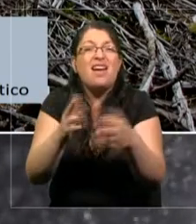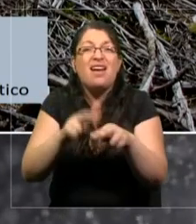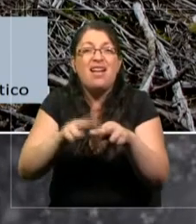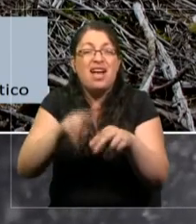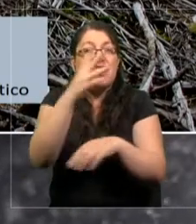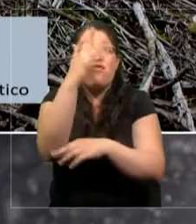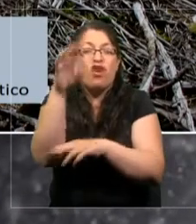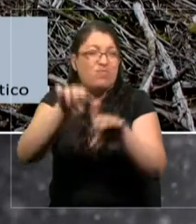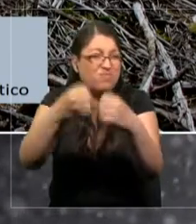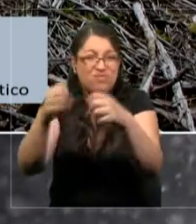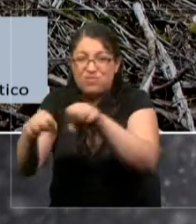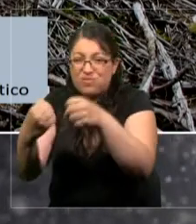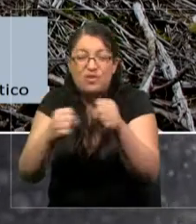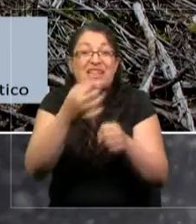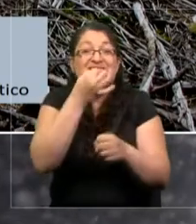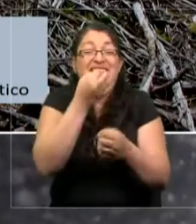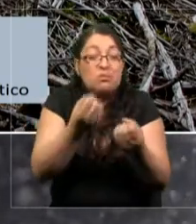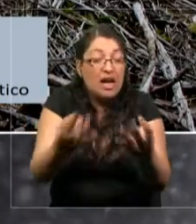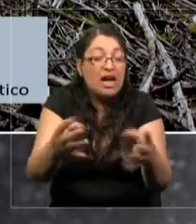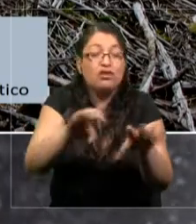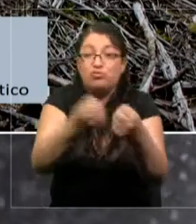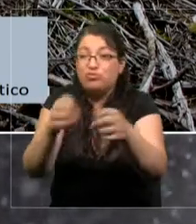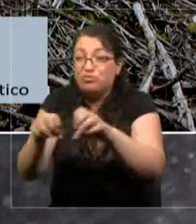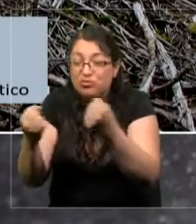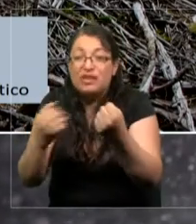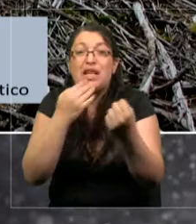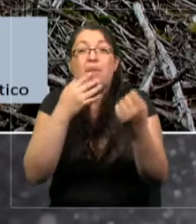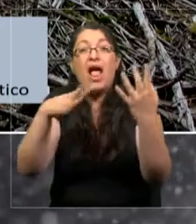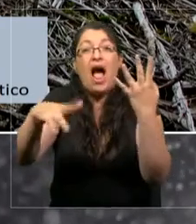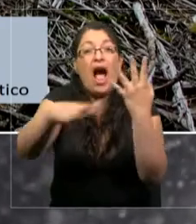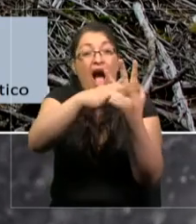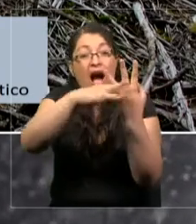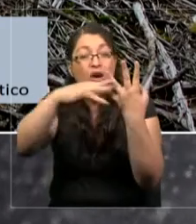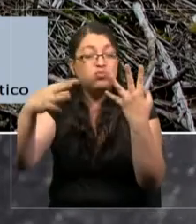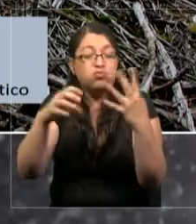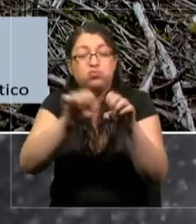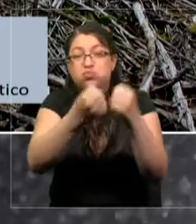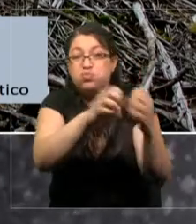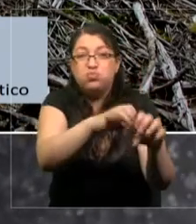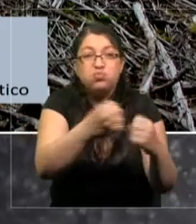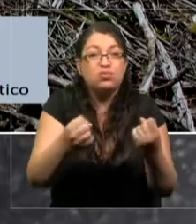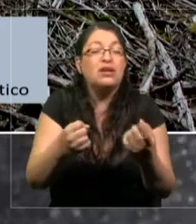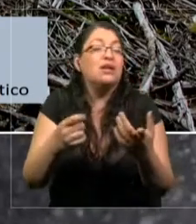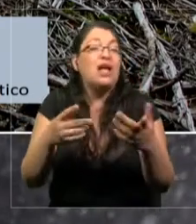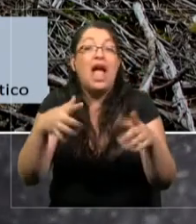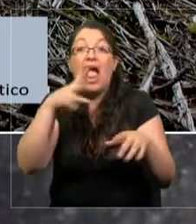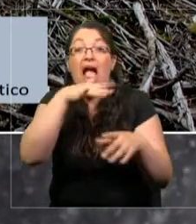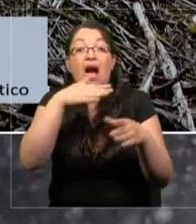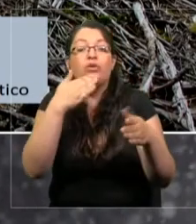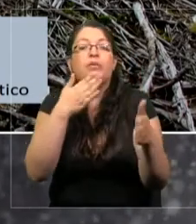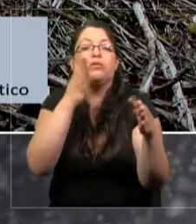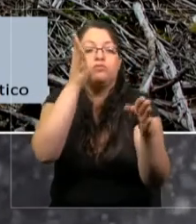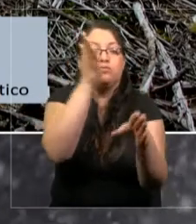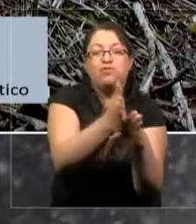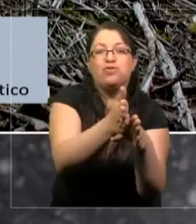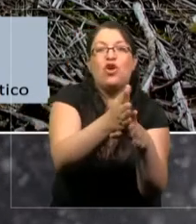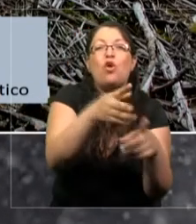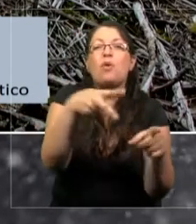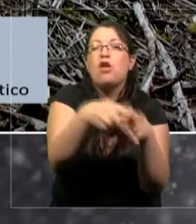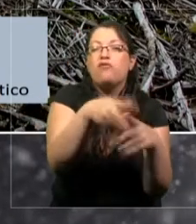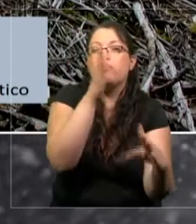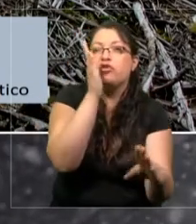bosques destruyendo pastizales humedales de turberas detienen y contaminan los cursos de agua y esto tiene impacto no solamente